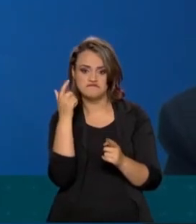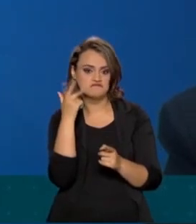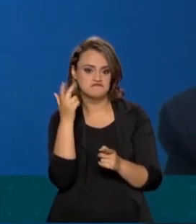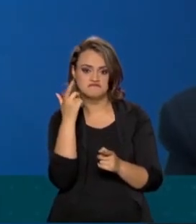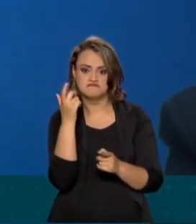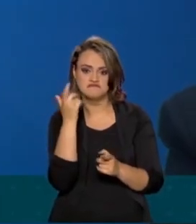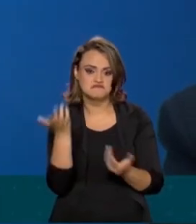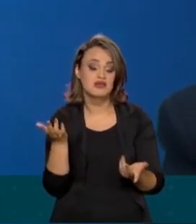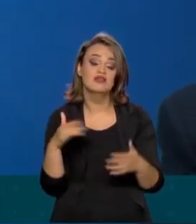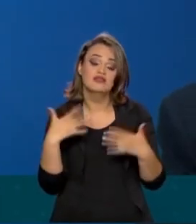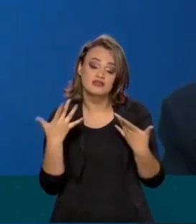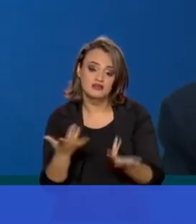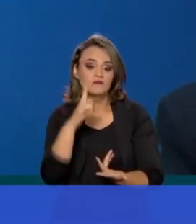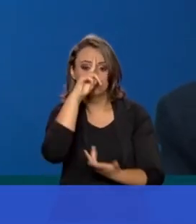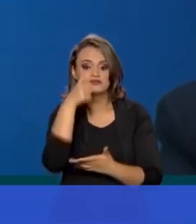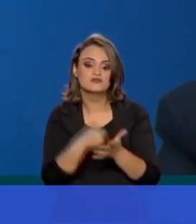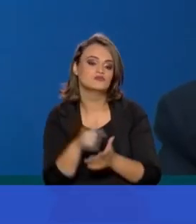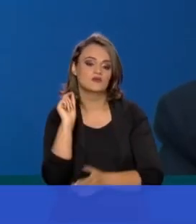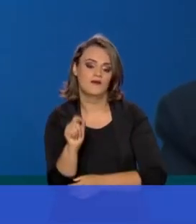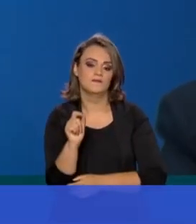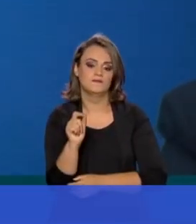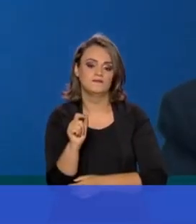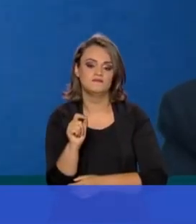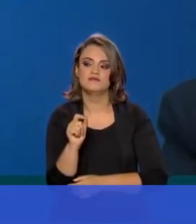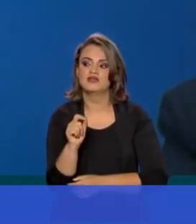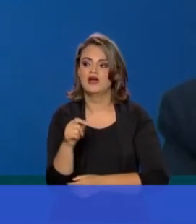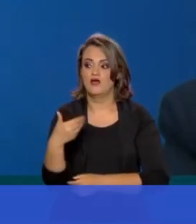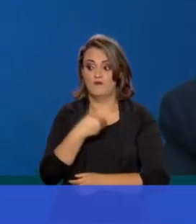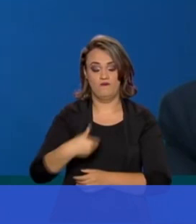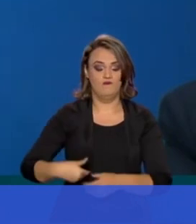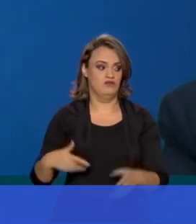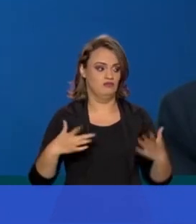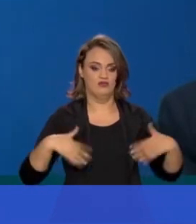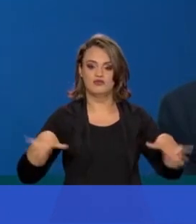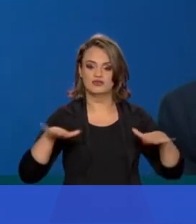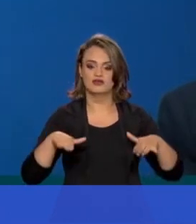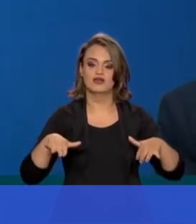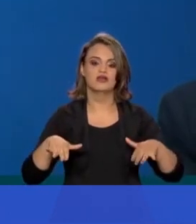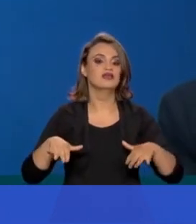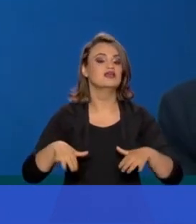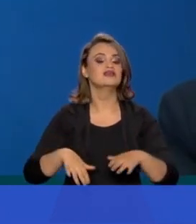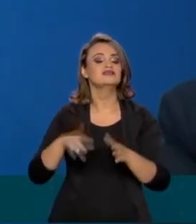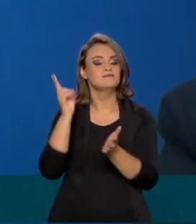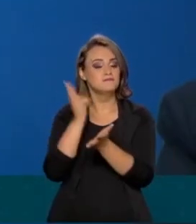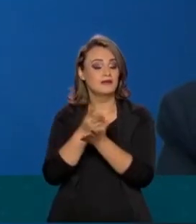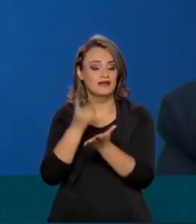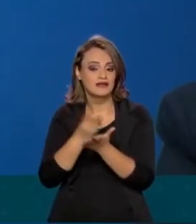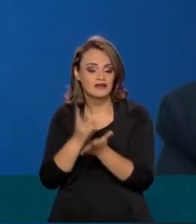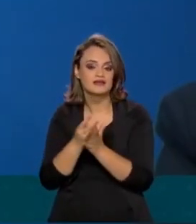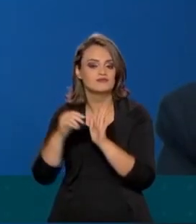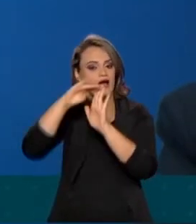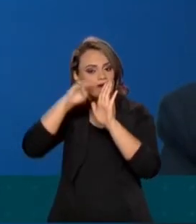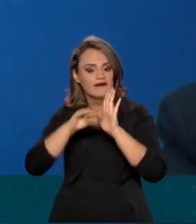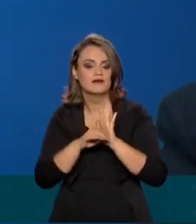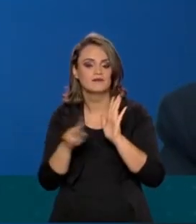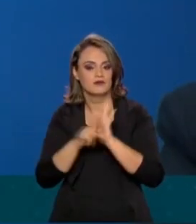entonces seguimos qué lo que depende decidimos que lo que depende del gobierno federal siguiendo los mismos protocolos